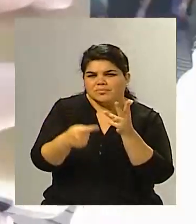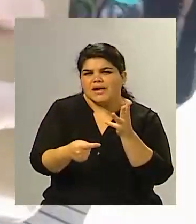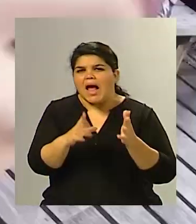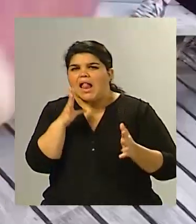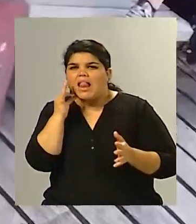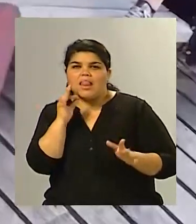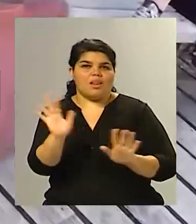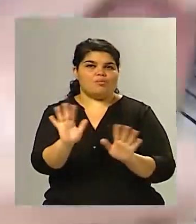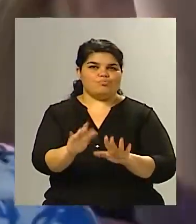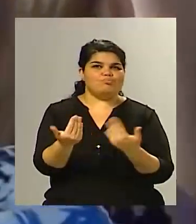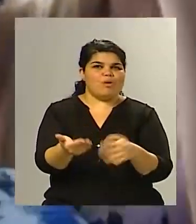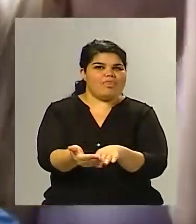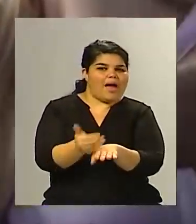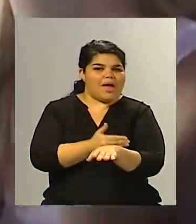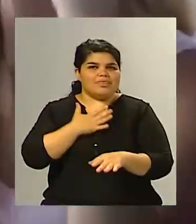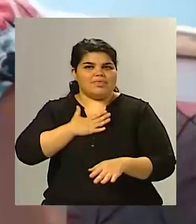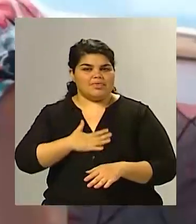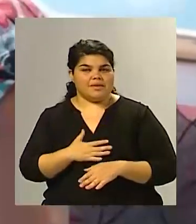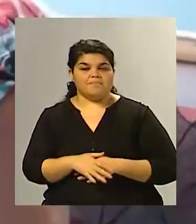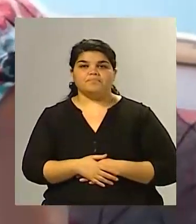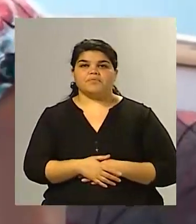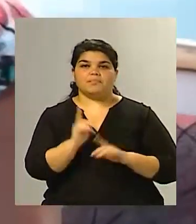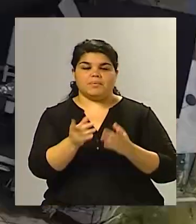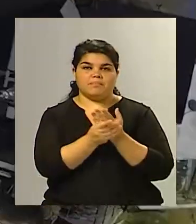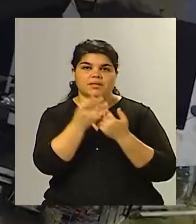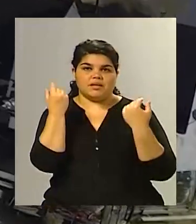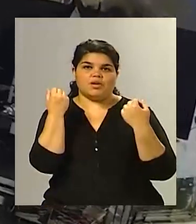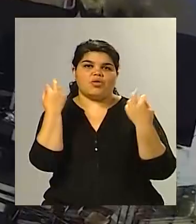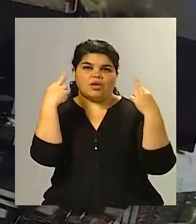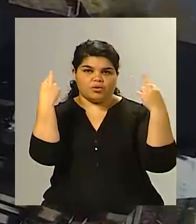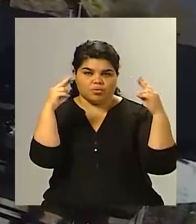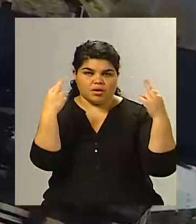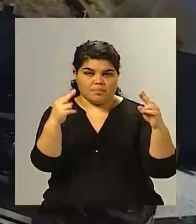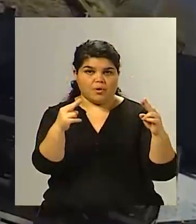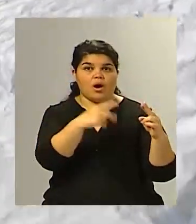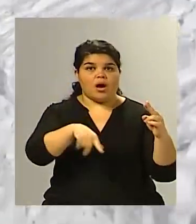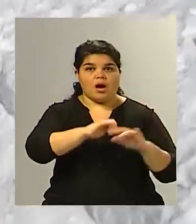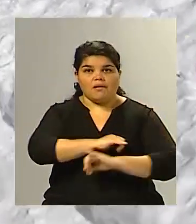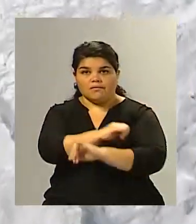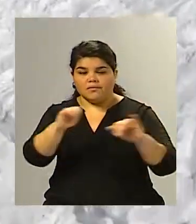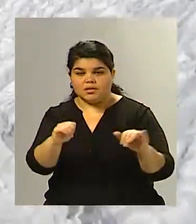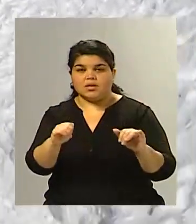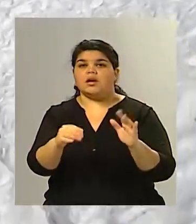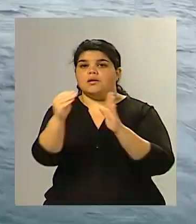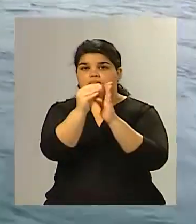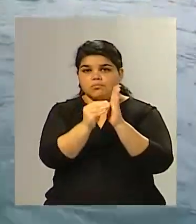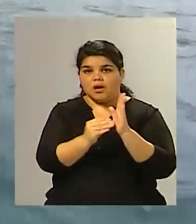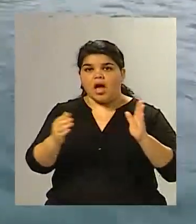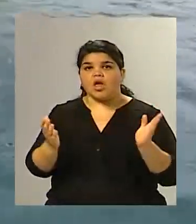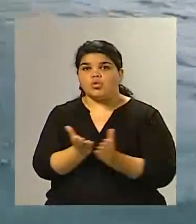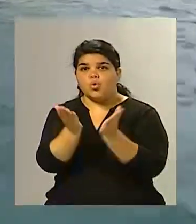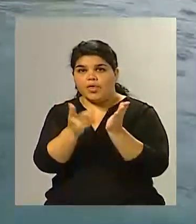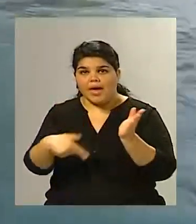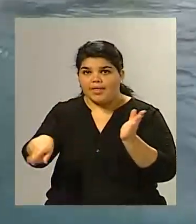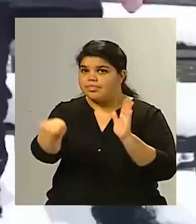especial para nuestros hijos? Según el sitio oficial del Ministerio de Turismo, los estudiantes que contraten las agencias deben cumplir también con